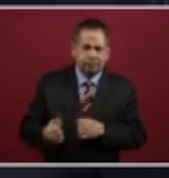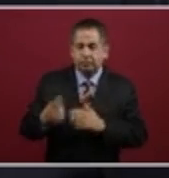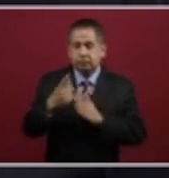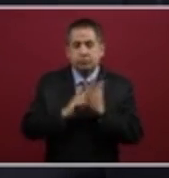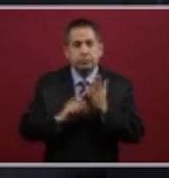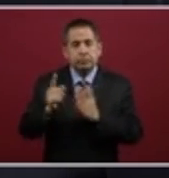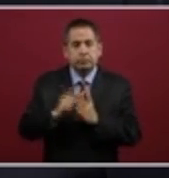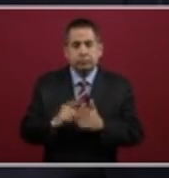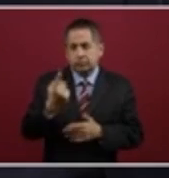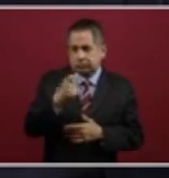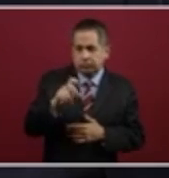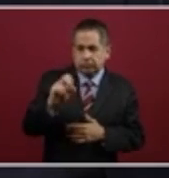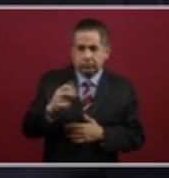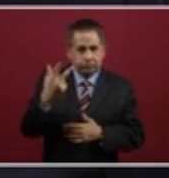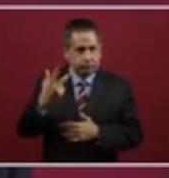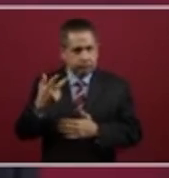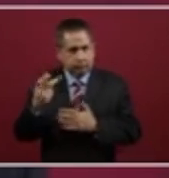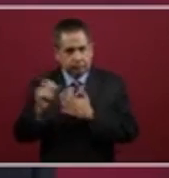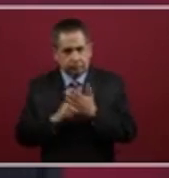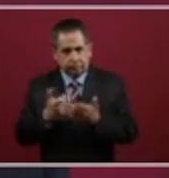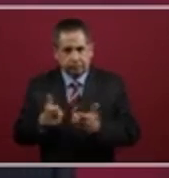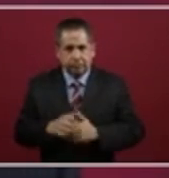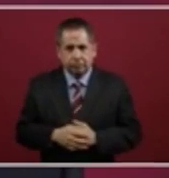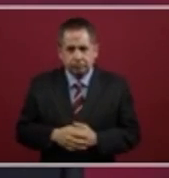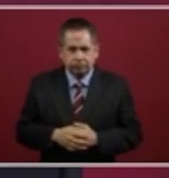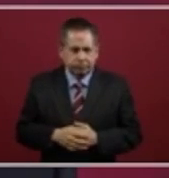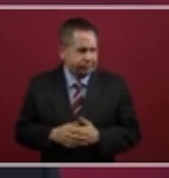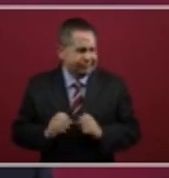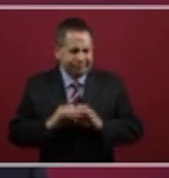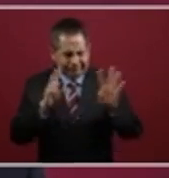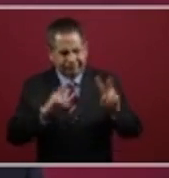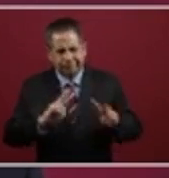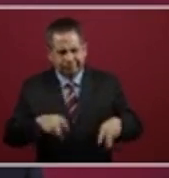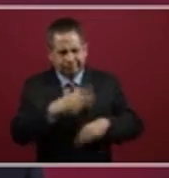mensuales. Pues claro que lo vamos a justificar.